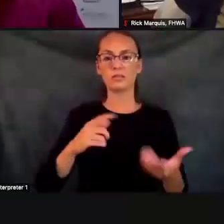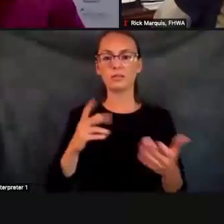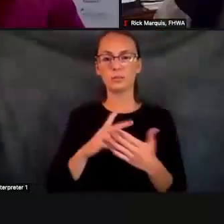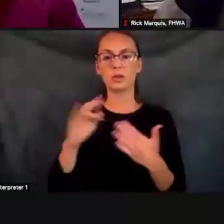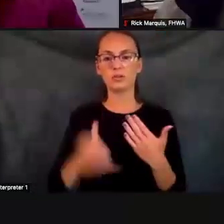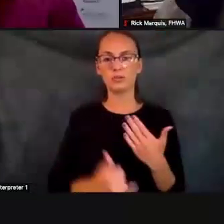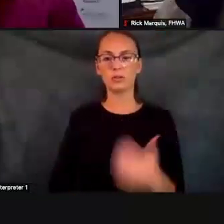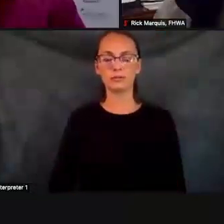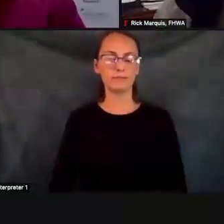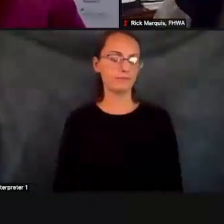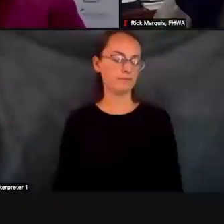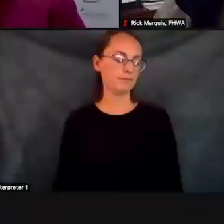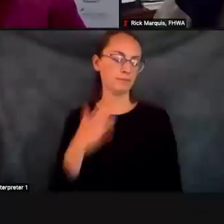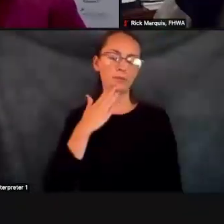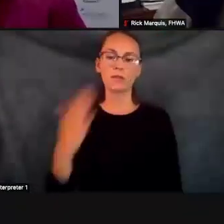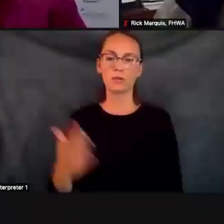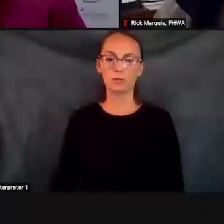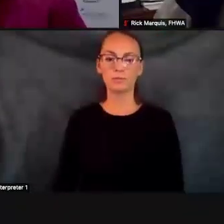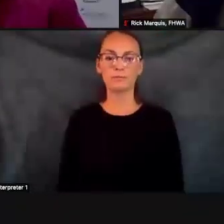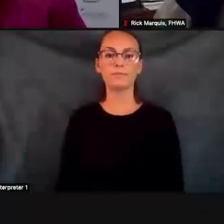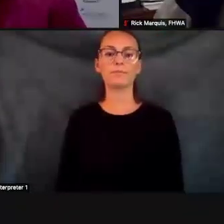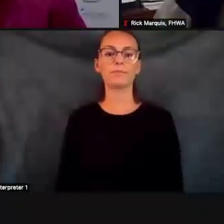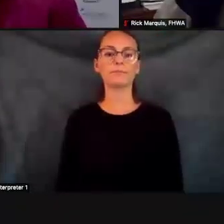desplazamiento. Gracias.